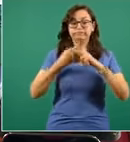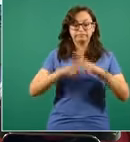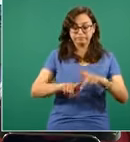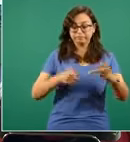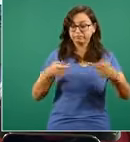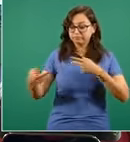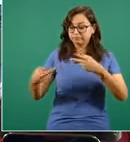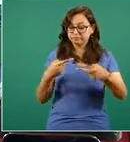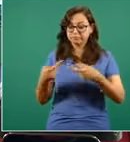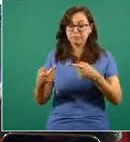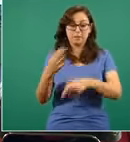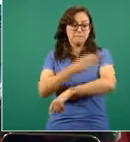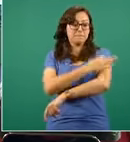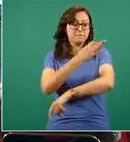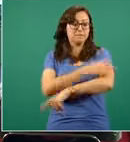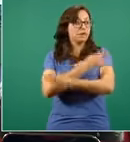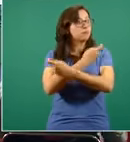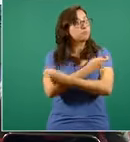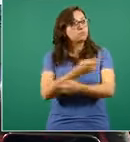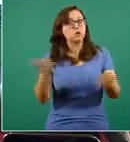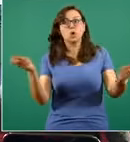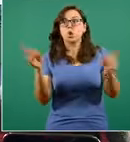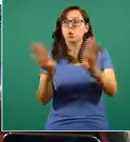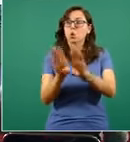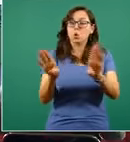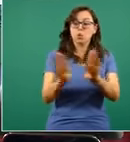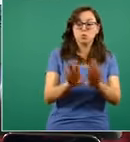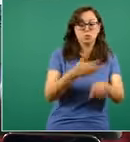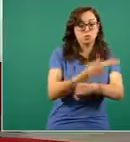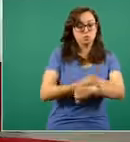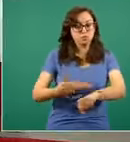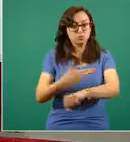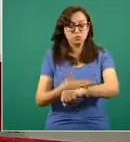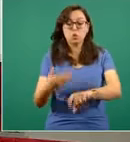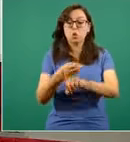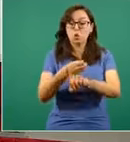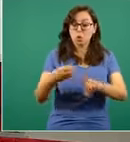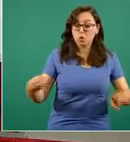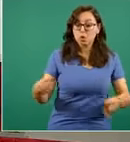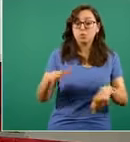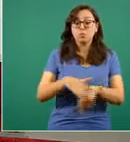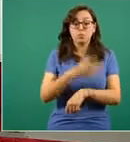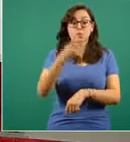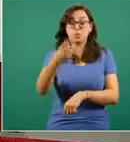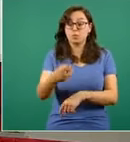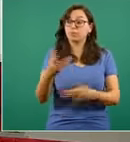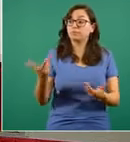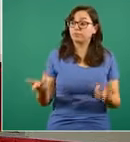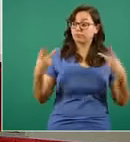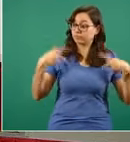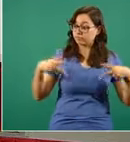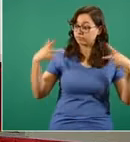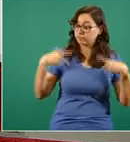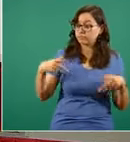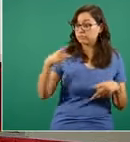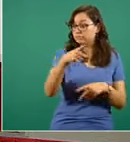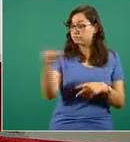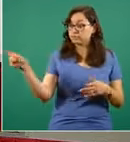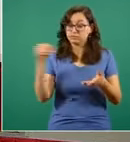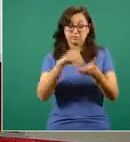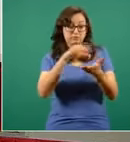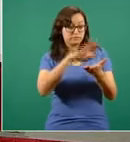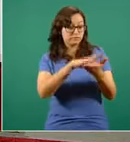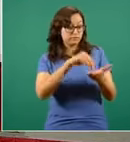la distribución de la vacuna. Es por eso que se ha dicho a las personas que se están registrando que no se preocupen, el número de su